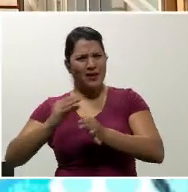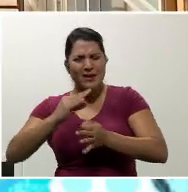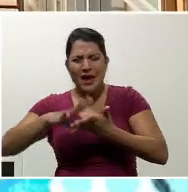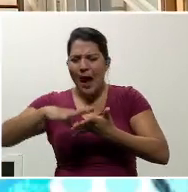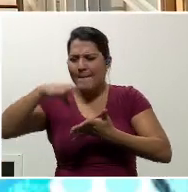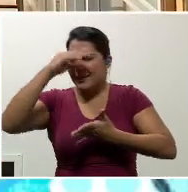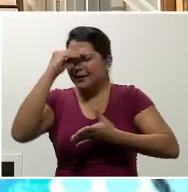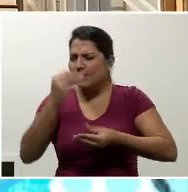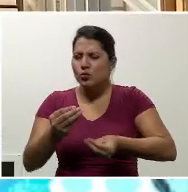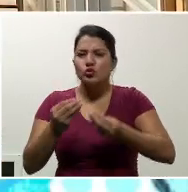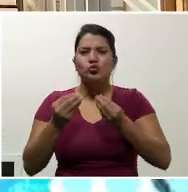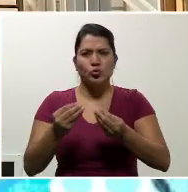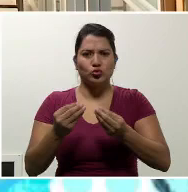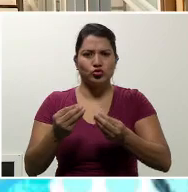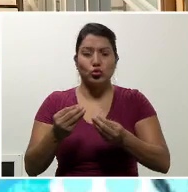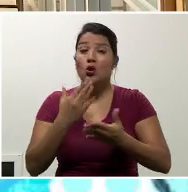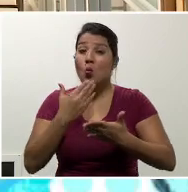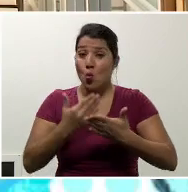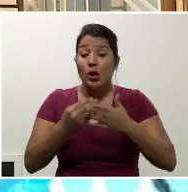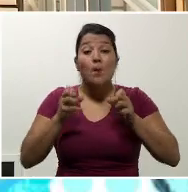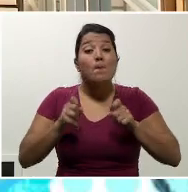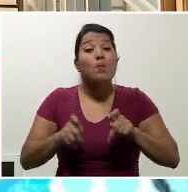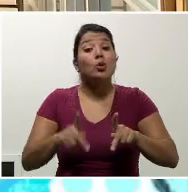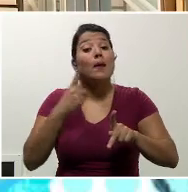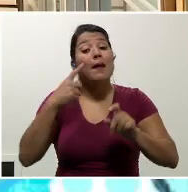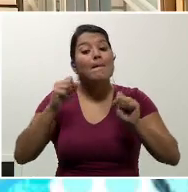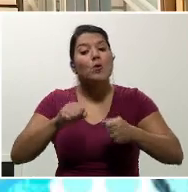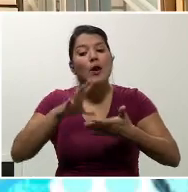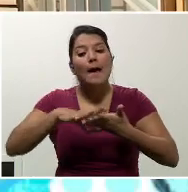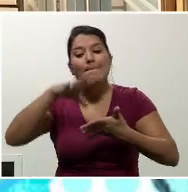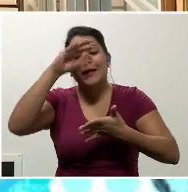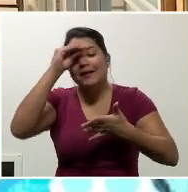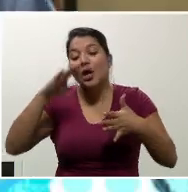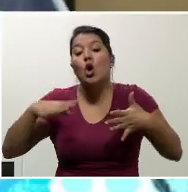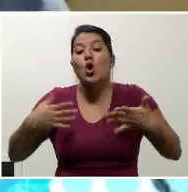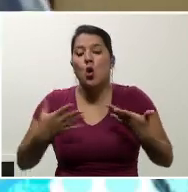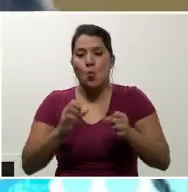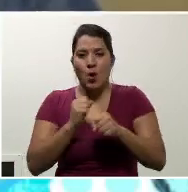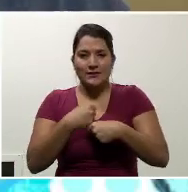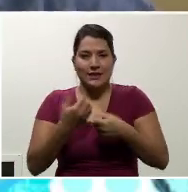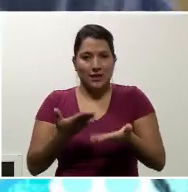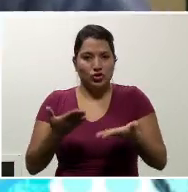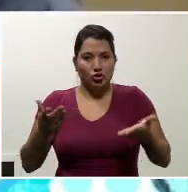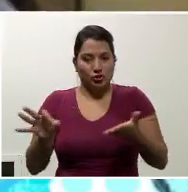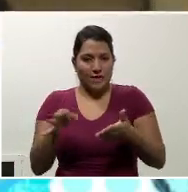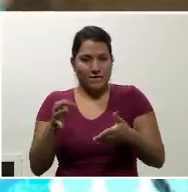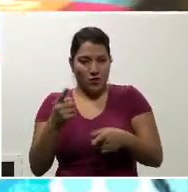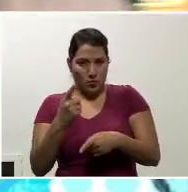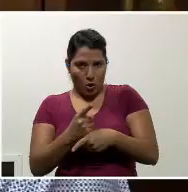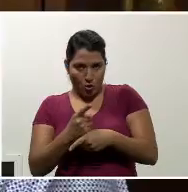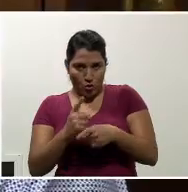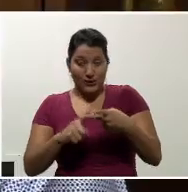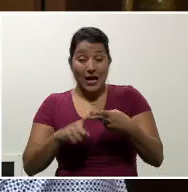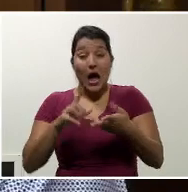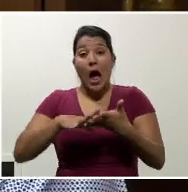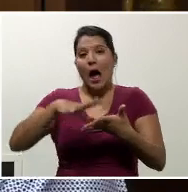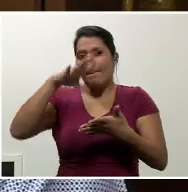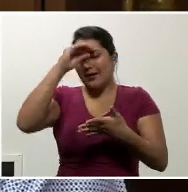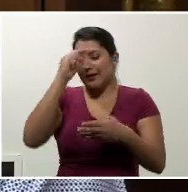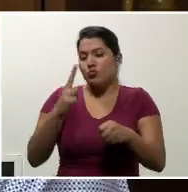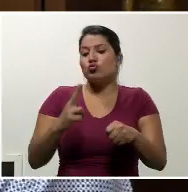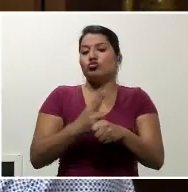mucha oportunidad para aprender cómo hacer las cosas correctamente. Aprendimos a usar los protocolos de protección del